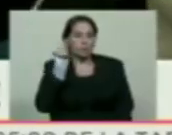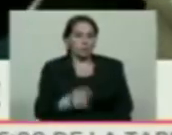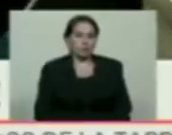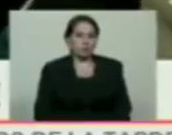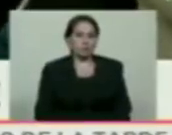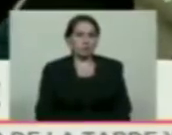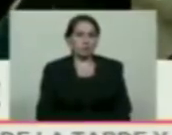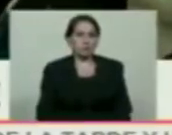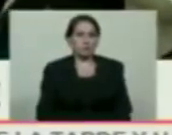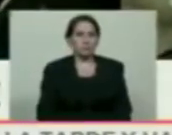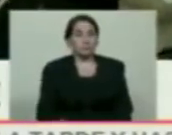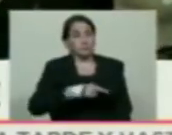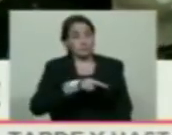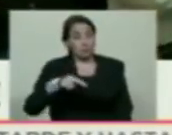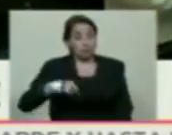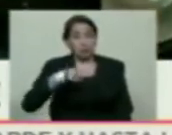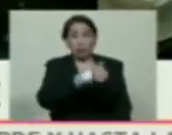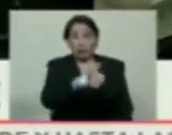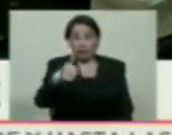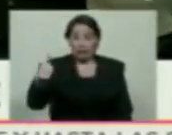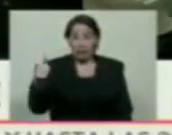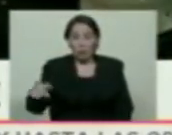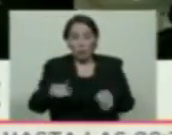Somos nosotros y somos nosotras.